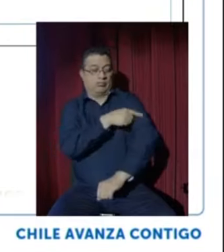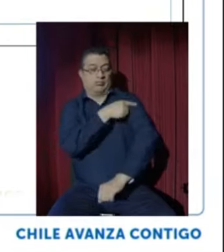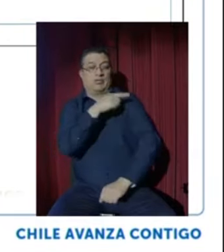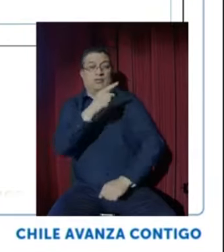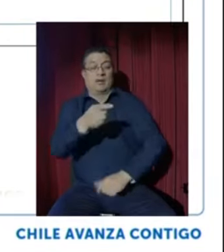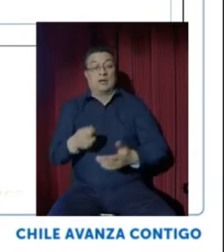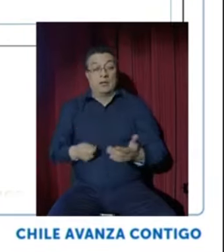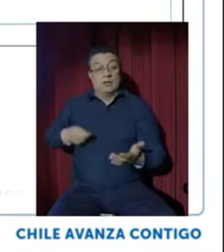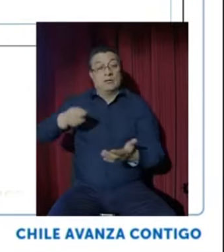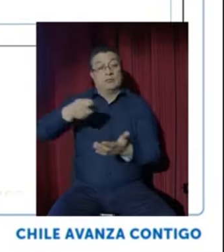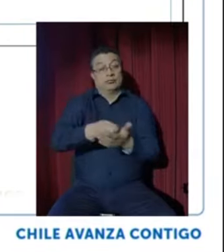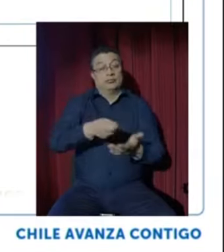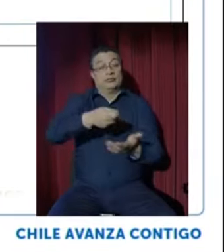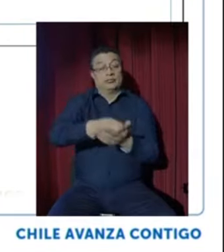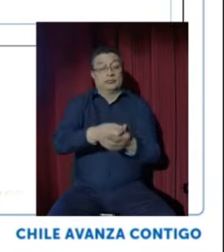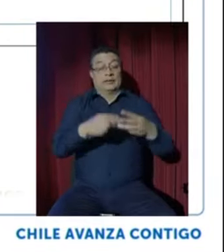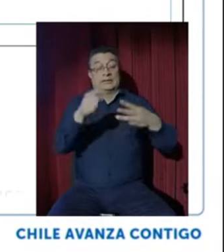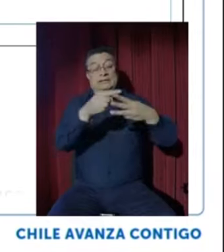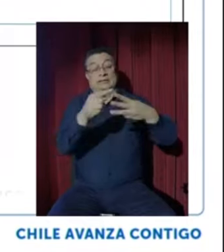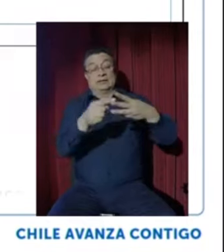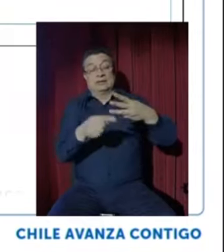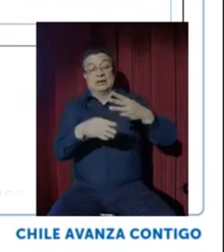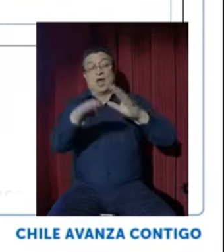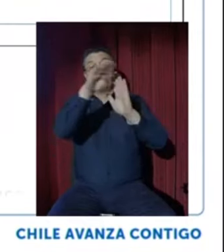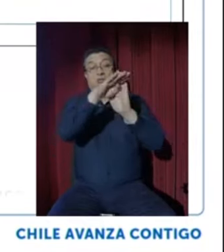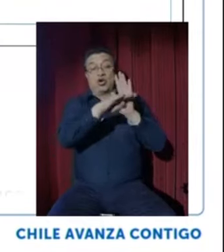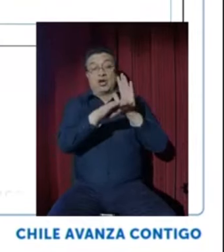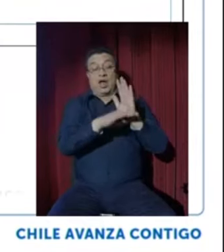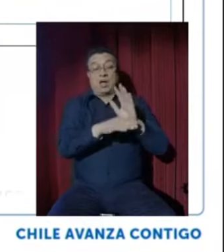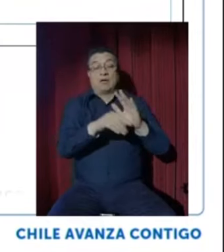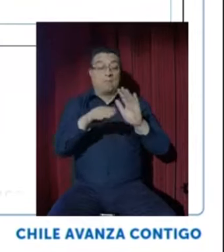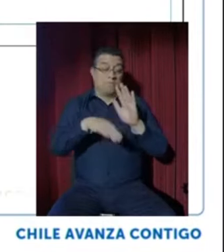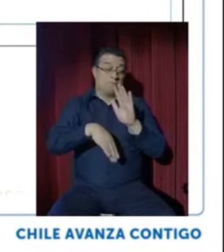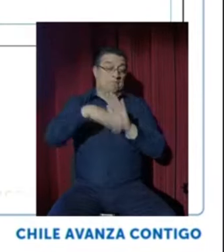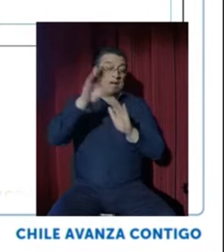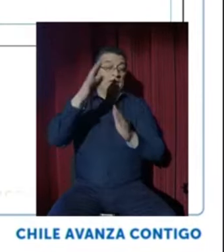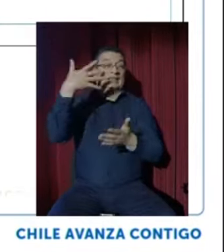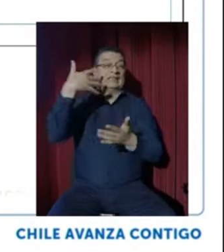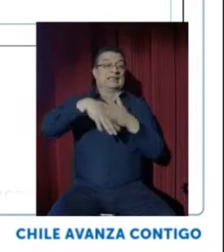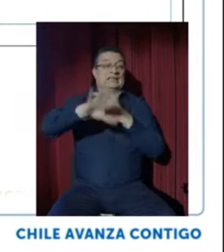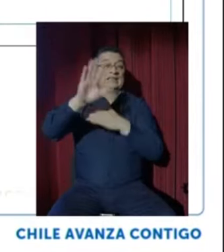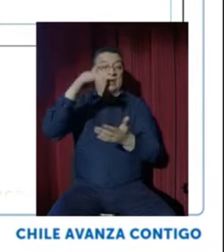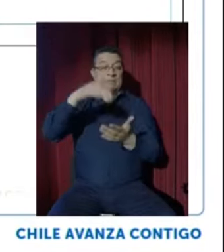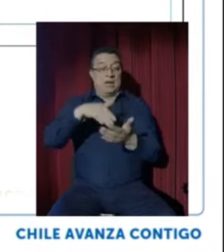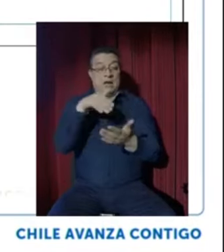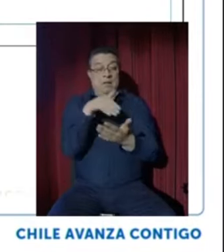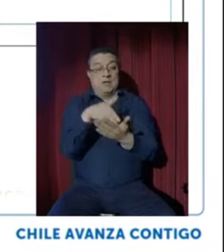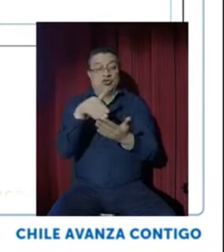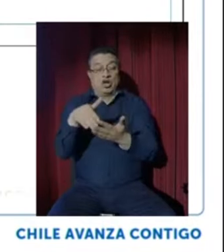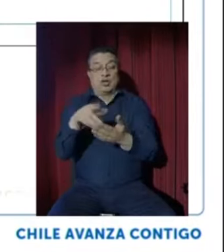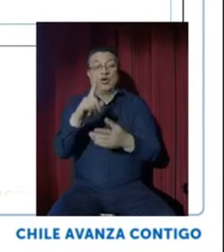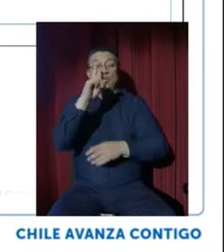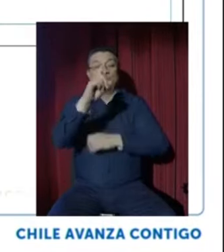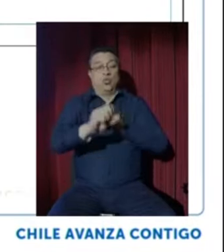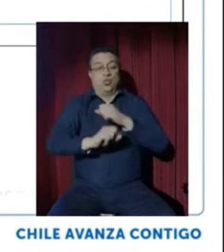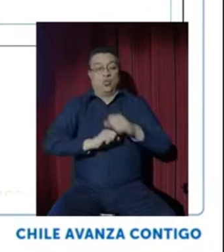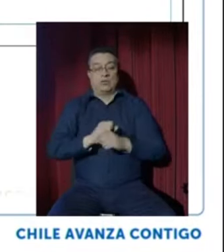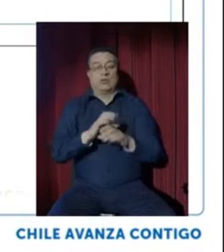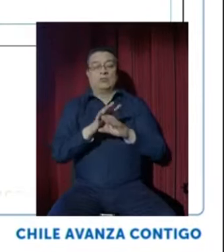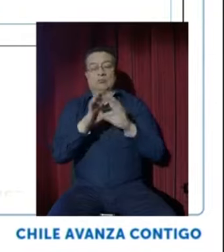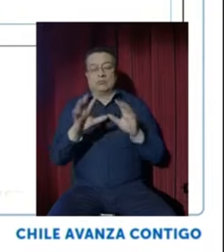inversiones En en los tres programas que superan cierto los 15000 millones de pesos solamente en un año Así que